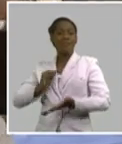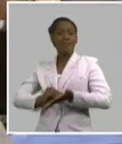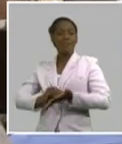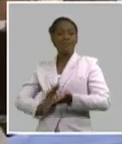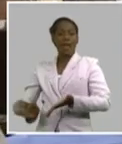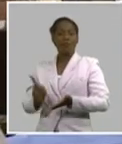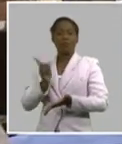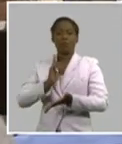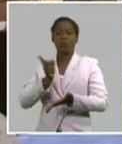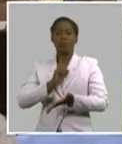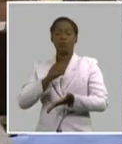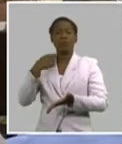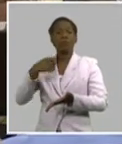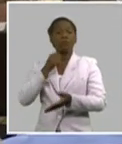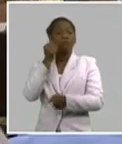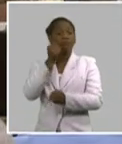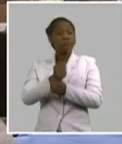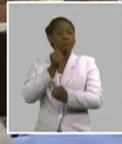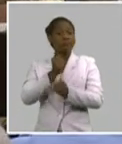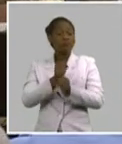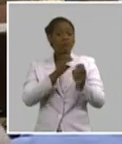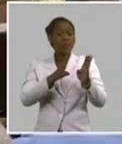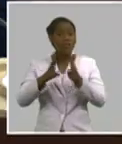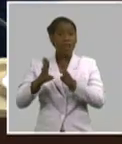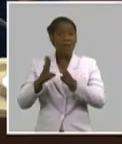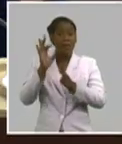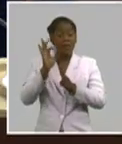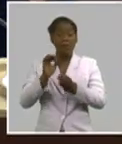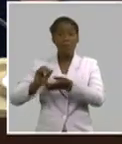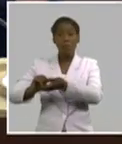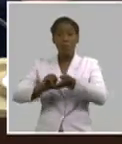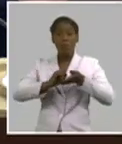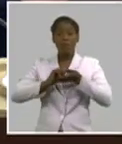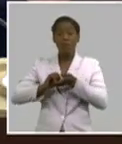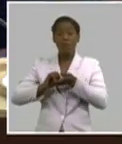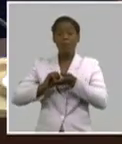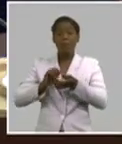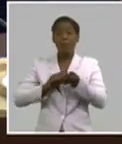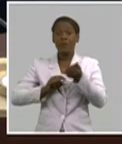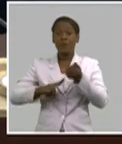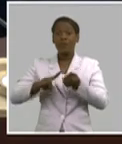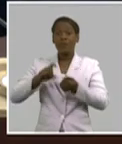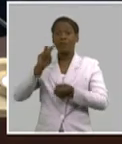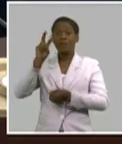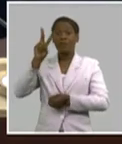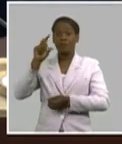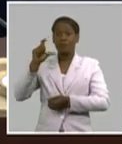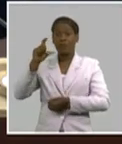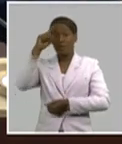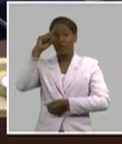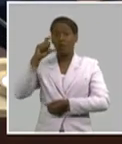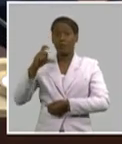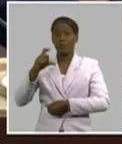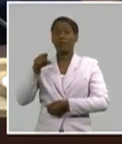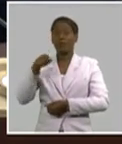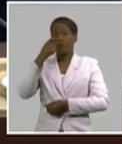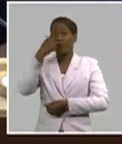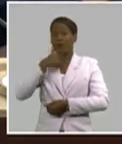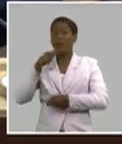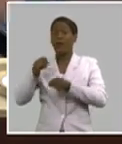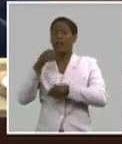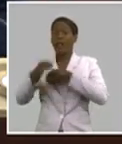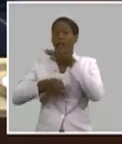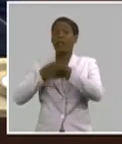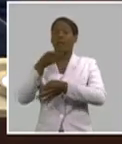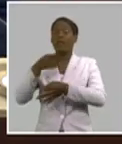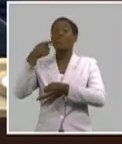y yo creo que lo explicaba muy bien la compañera de Ciego Dávila, cómo yo en mi sistema de trabajo pongo un grupo de acciones, de actividades que